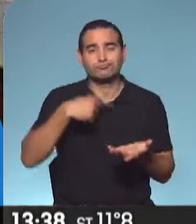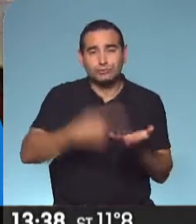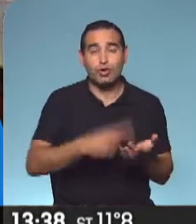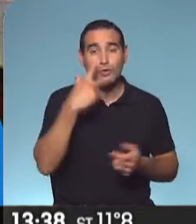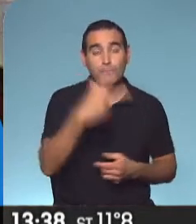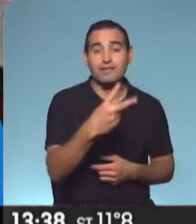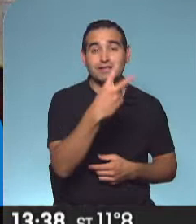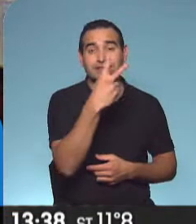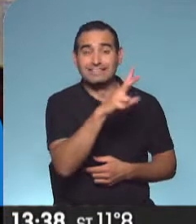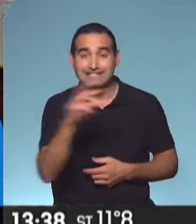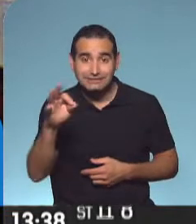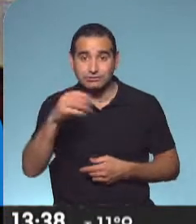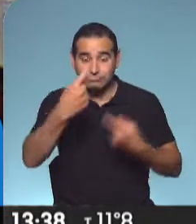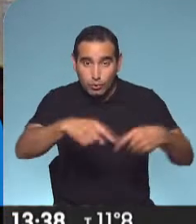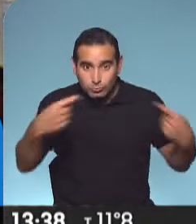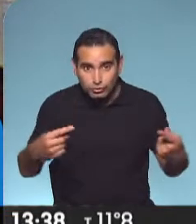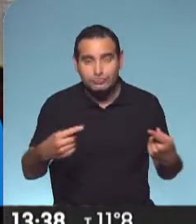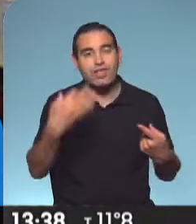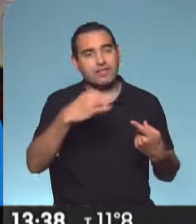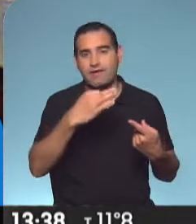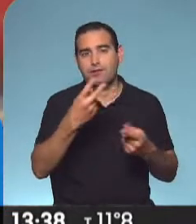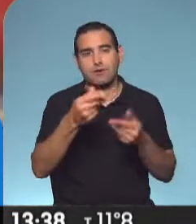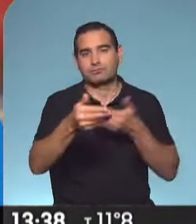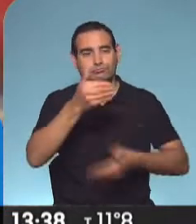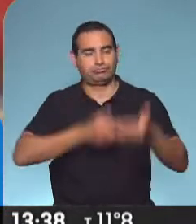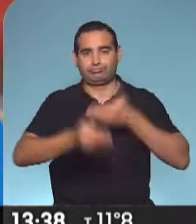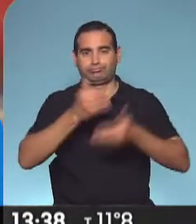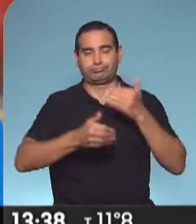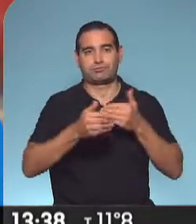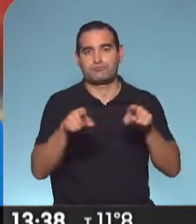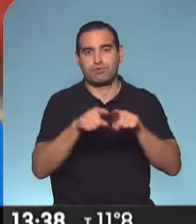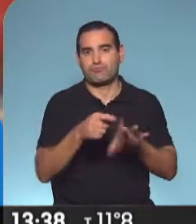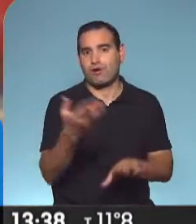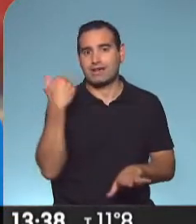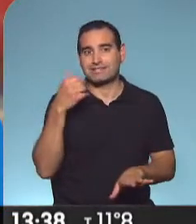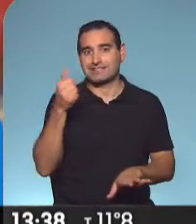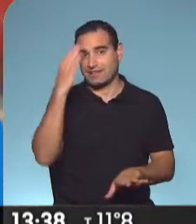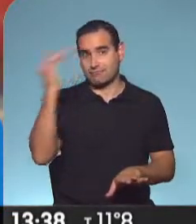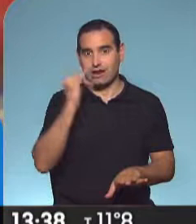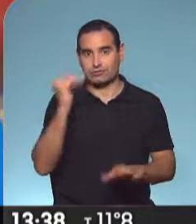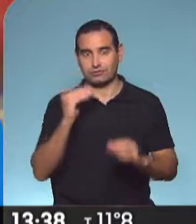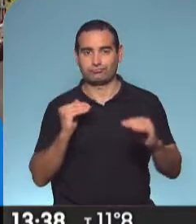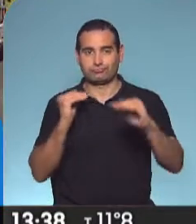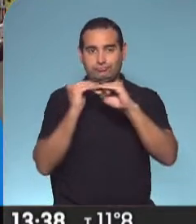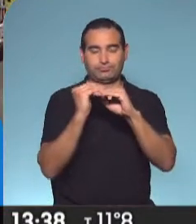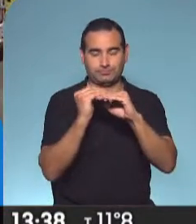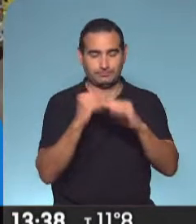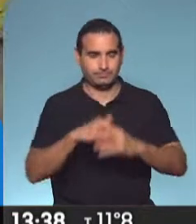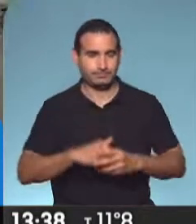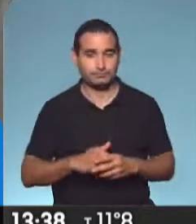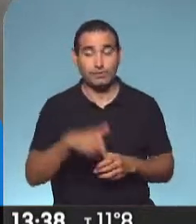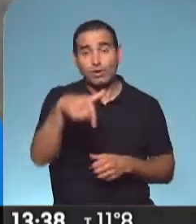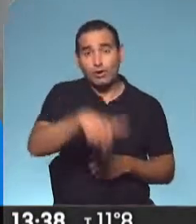2.300 categorías de productos masivos debían retrotraer sus valores a los precios del 6 de marzo con una incipiente cuarentena.